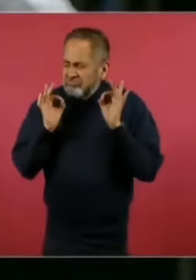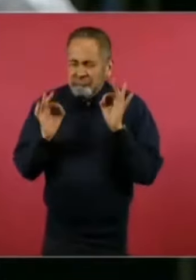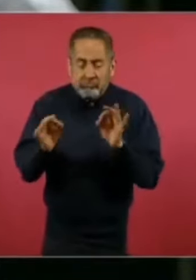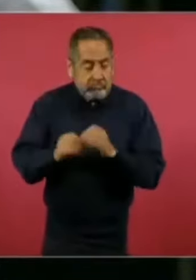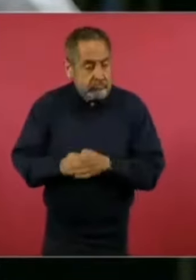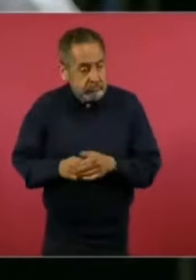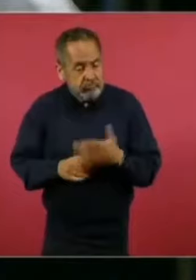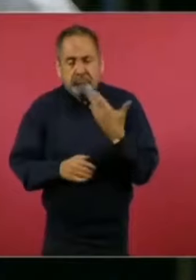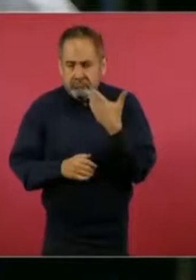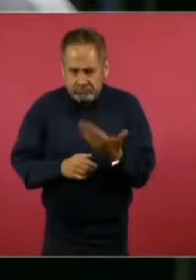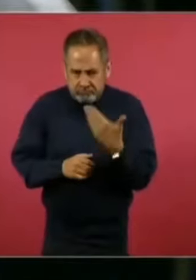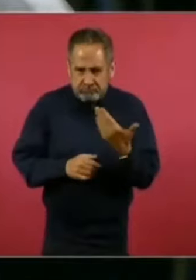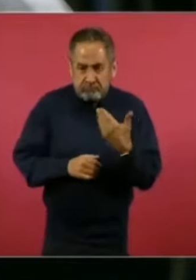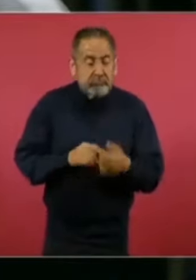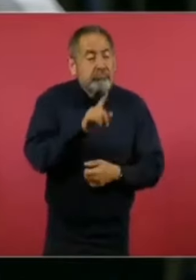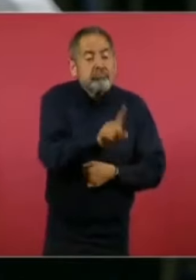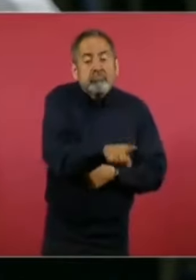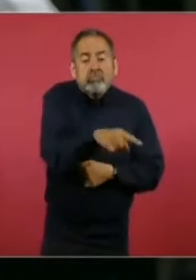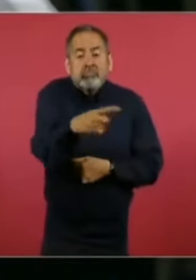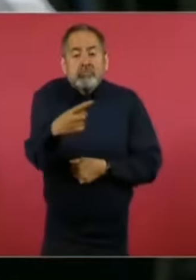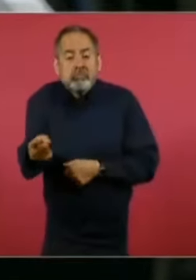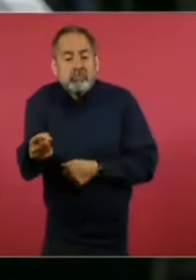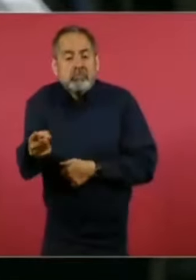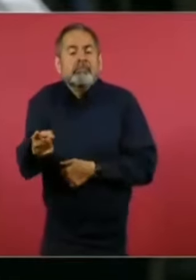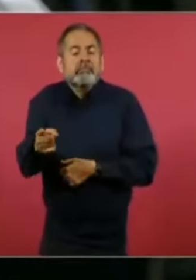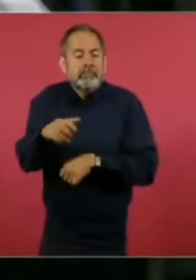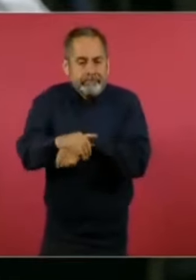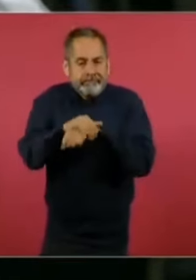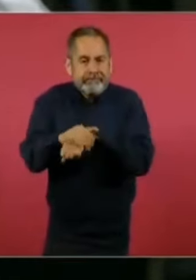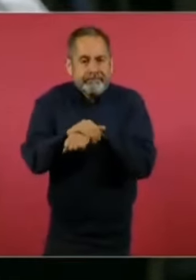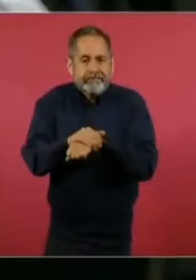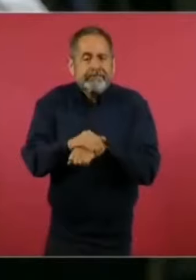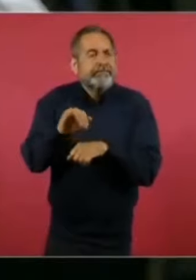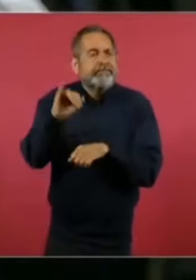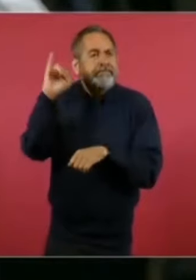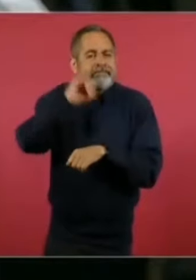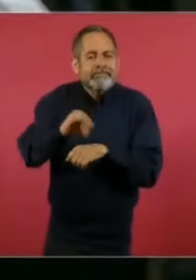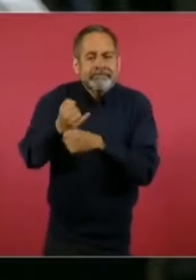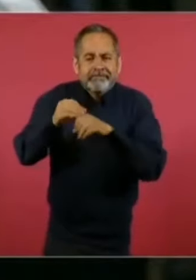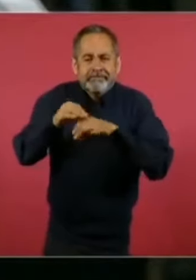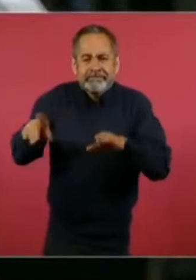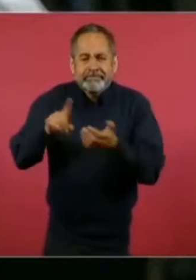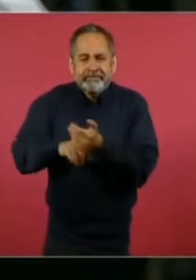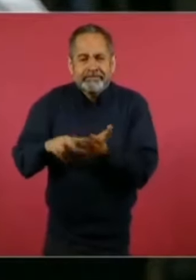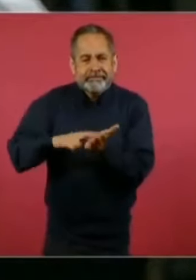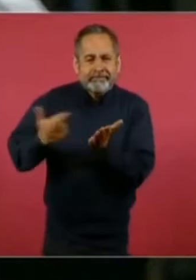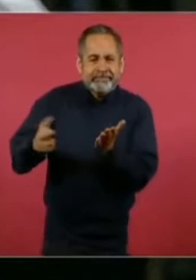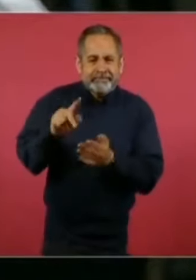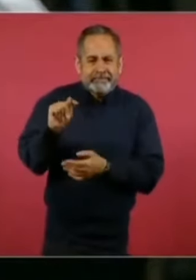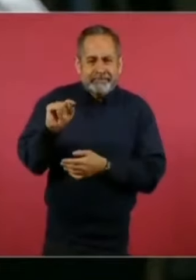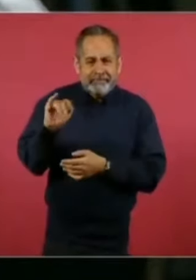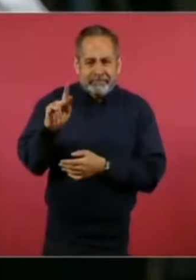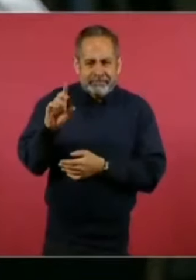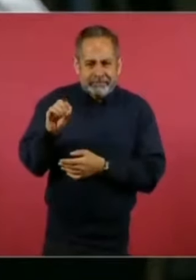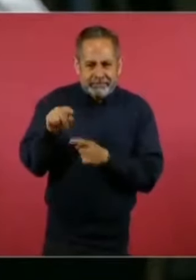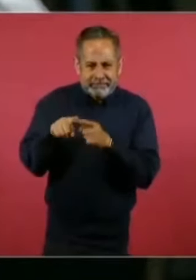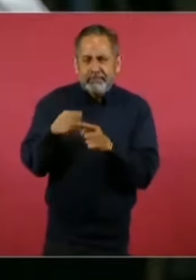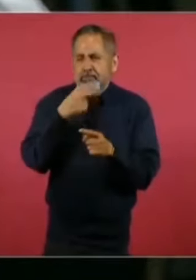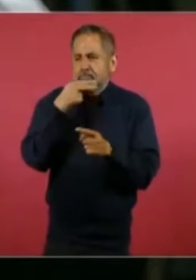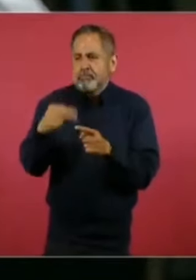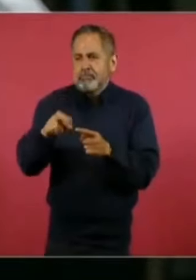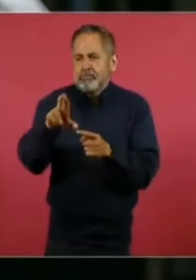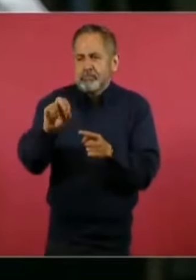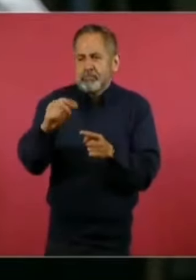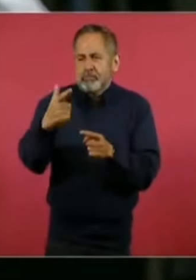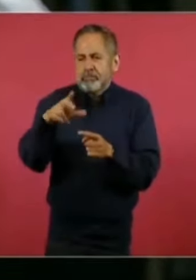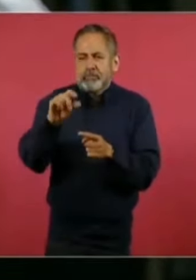entonces que admiraba, era el jefe de información de la revista Tiempo de don Martín Luis Guzmán, José Rogelio Álvarez,